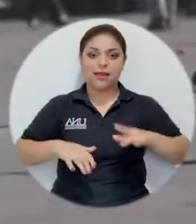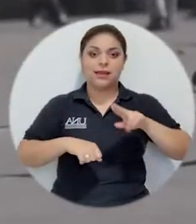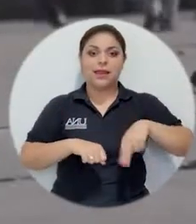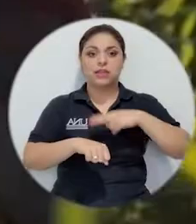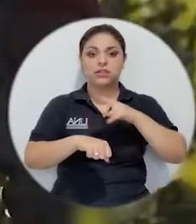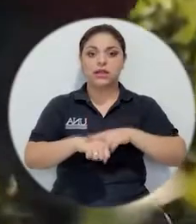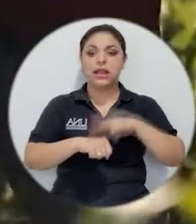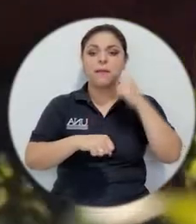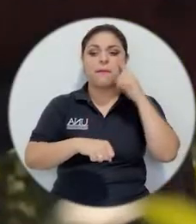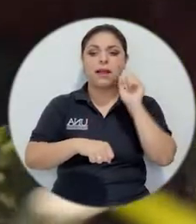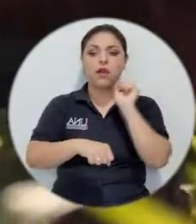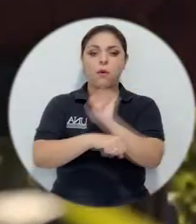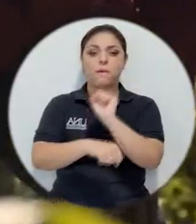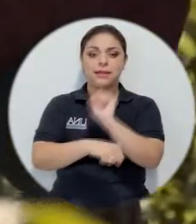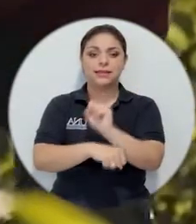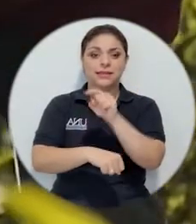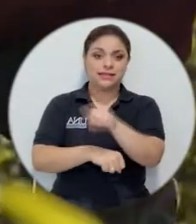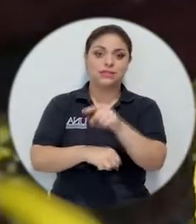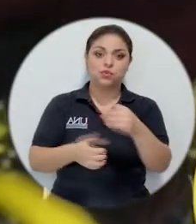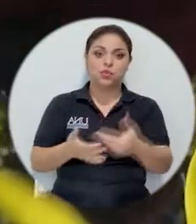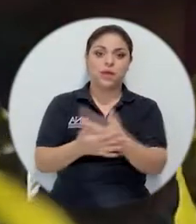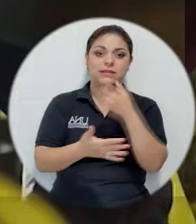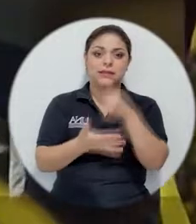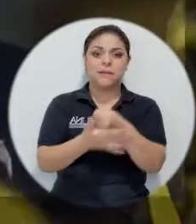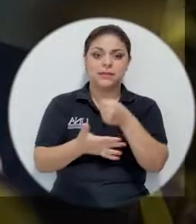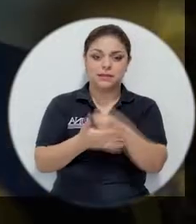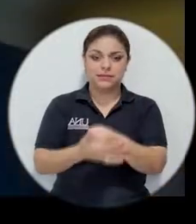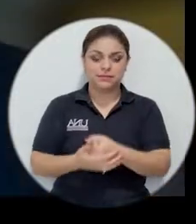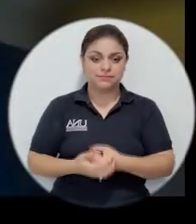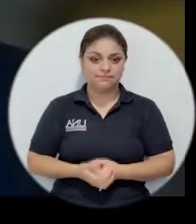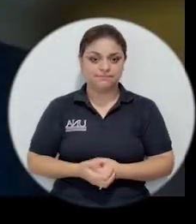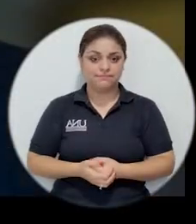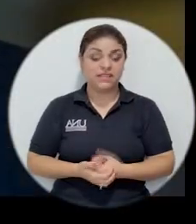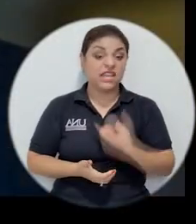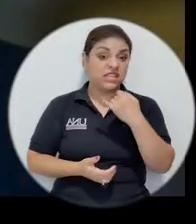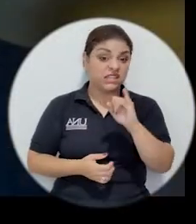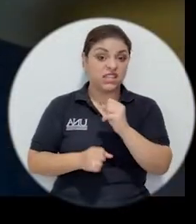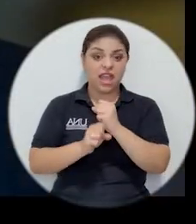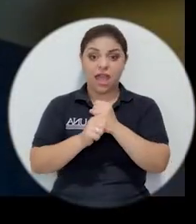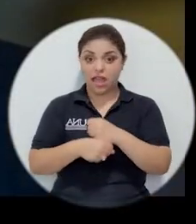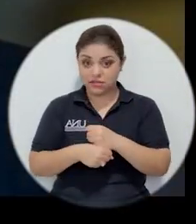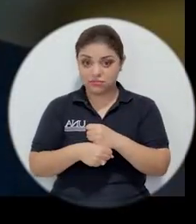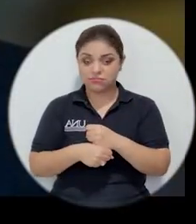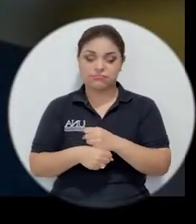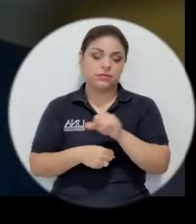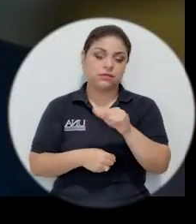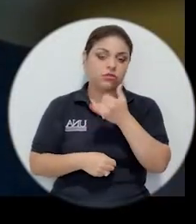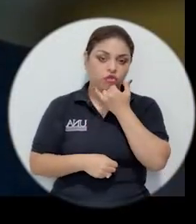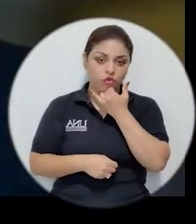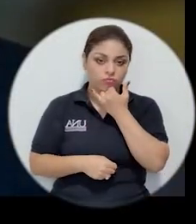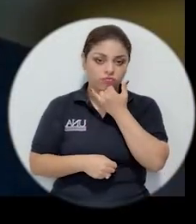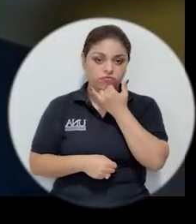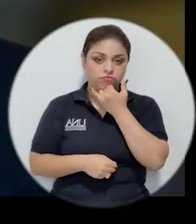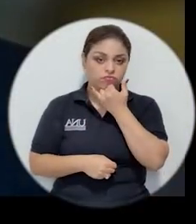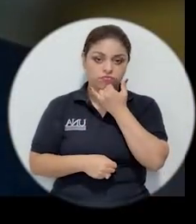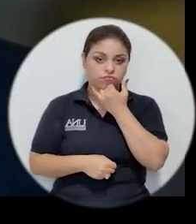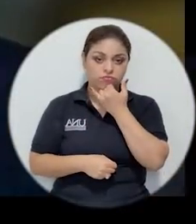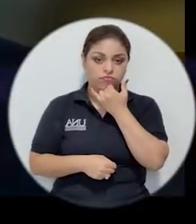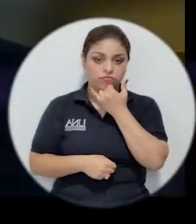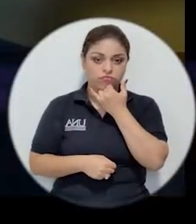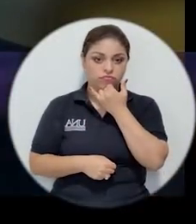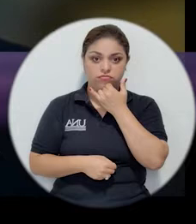carácter estrictamente nacional para combatir estas nuevas amenazas. El hacerlo es cometer un